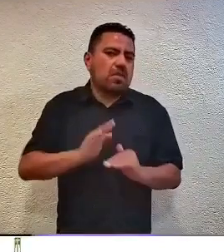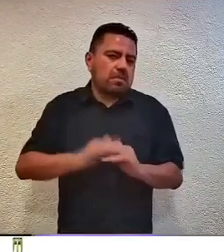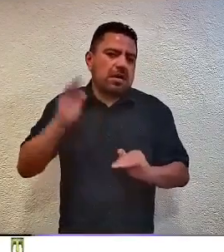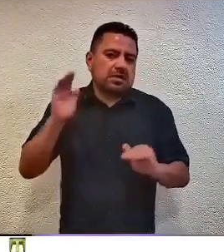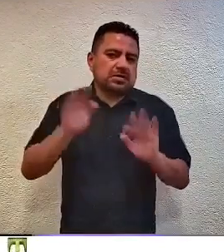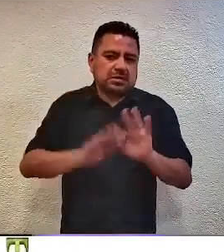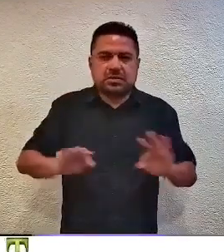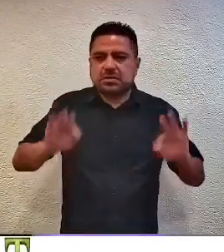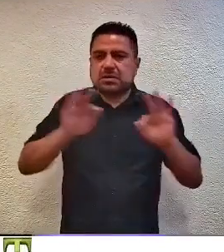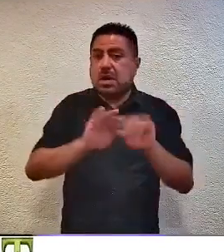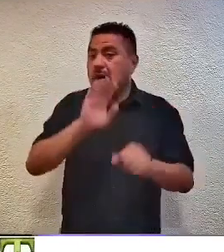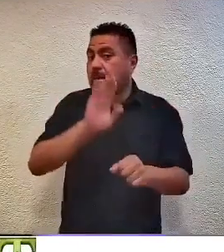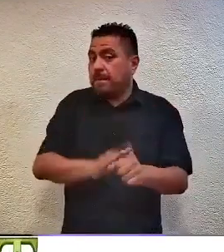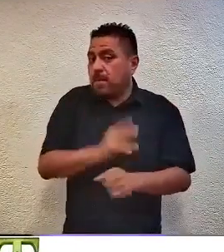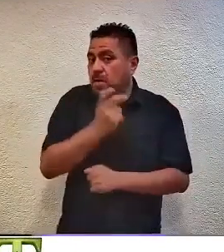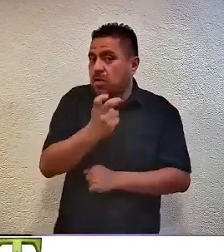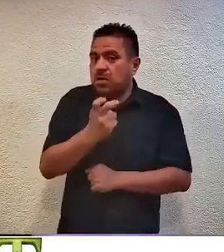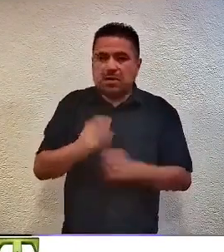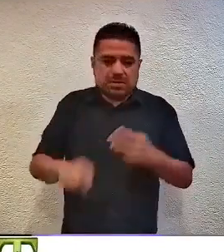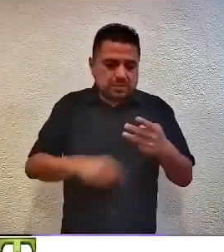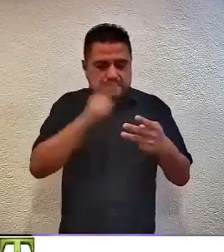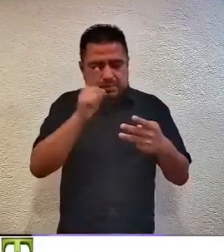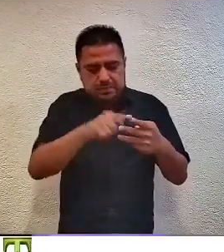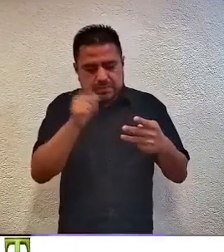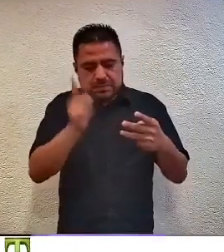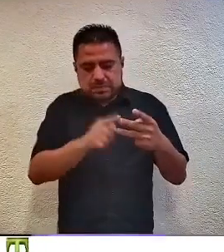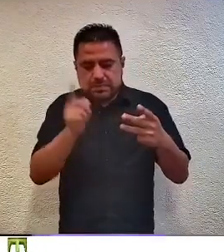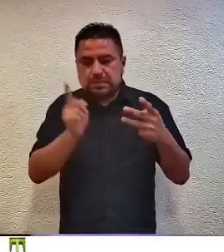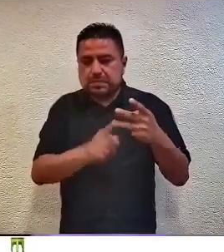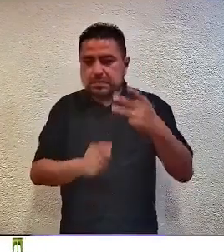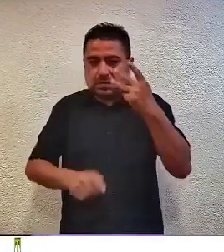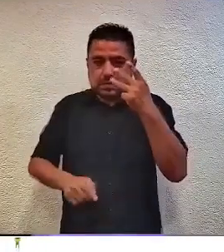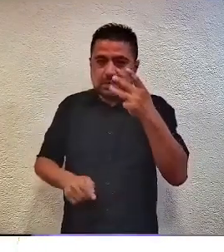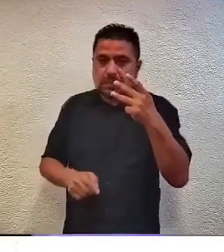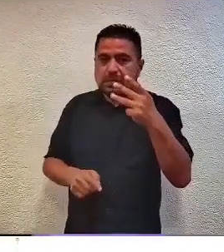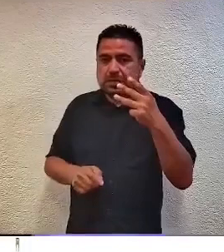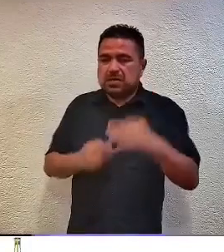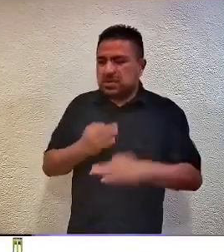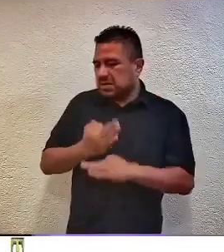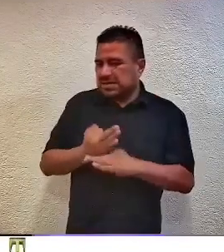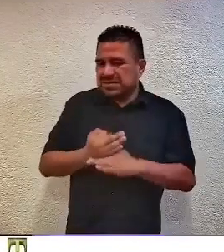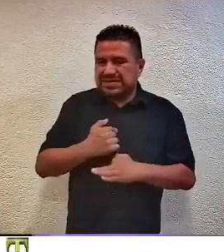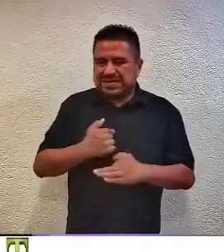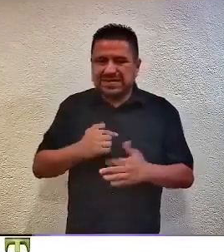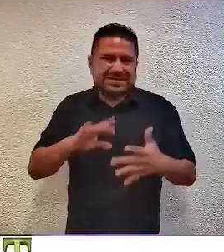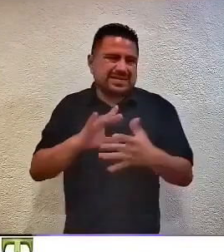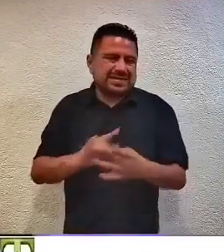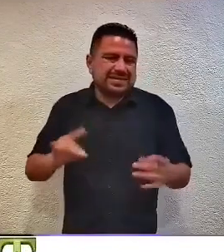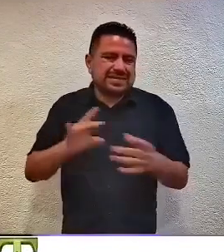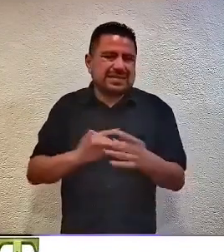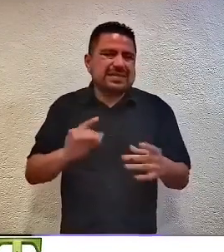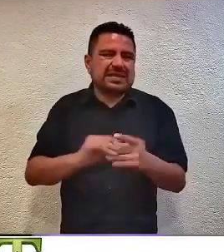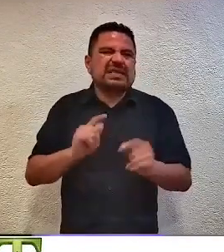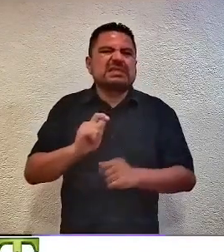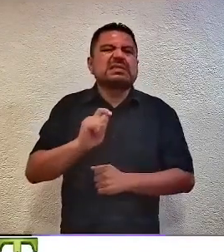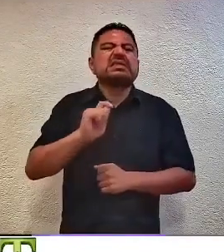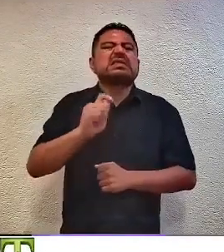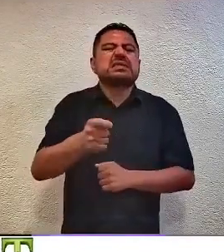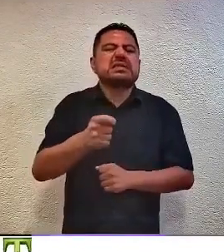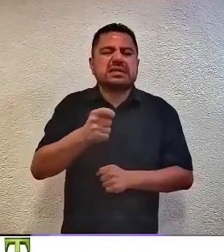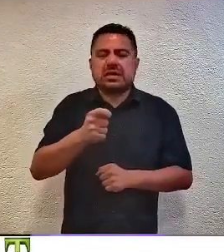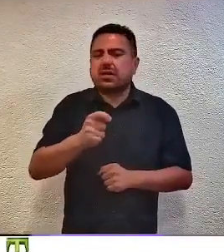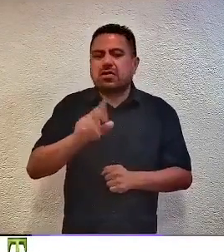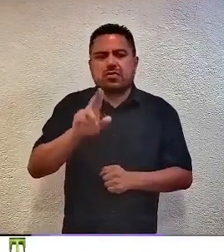ello, bajo estos tres argumentos que, reitero, fue por los cuales